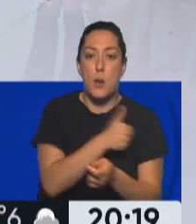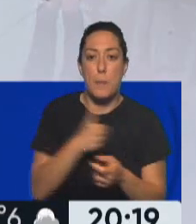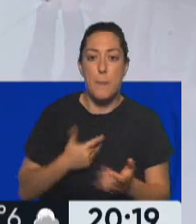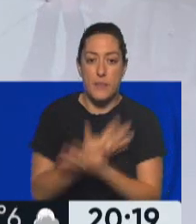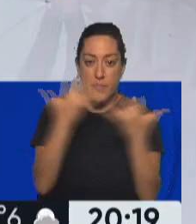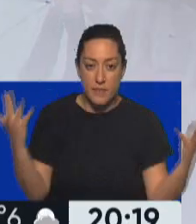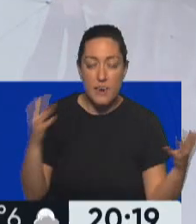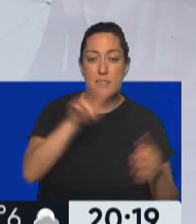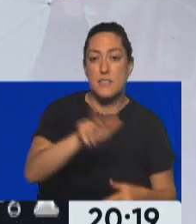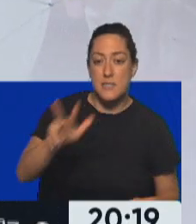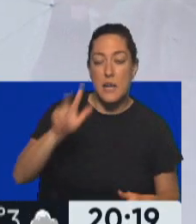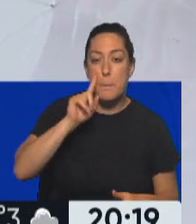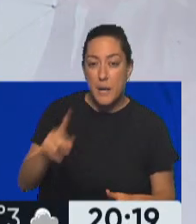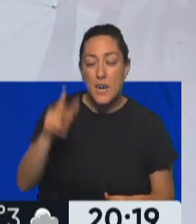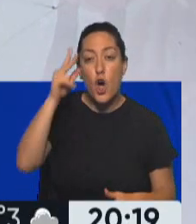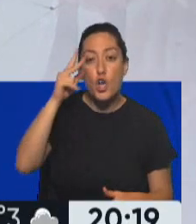Madre fue de